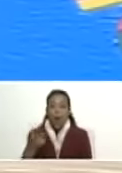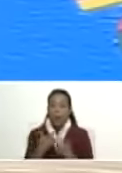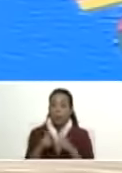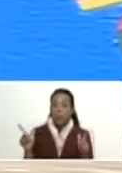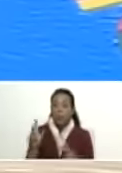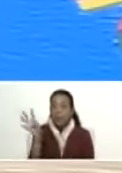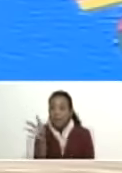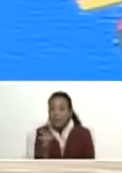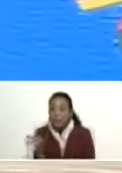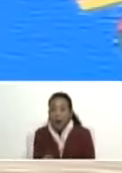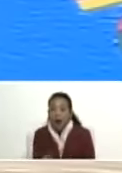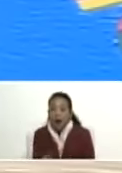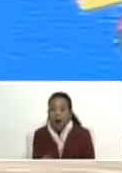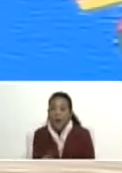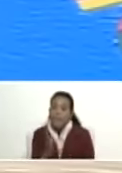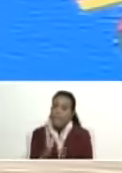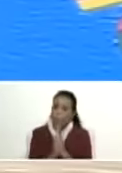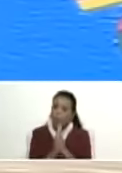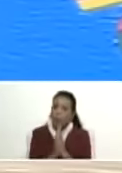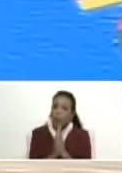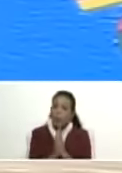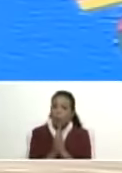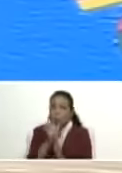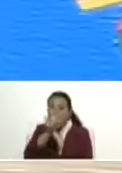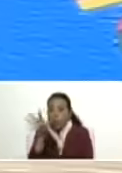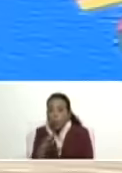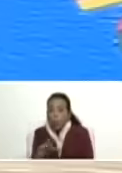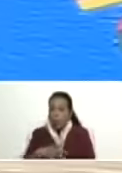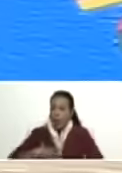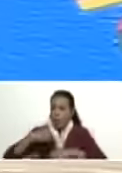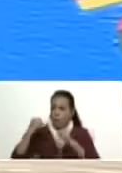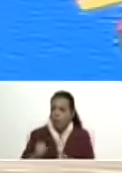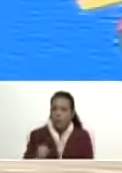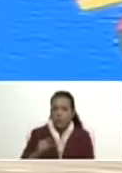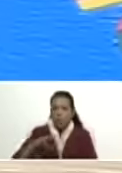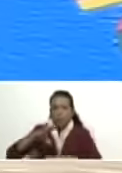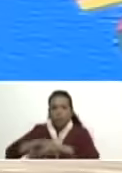la Guyana británica pedían que se tomara el territorio por la fuerza.